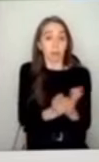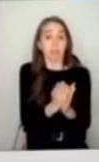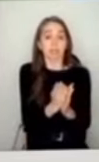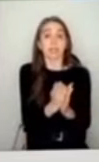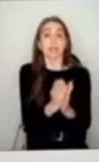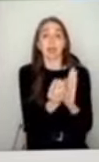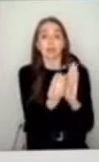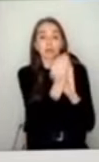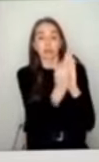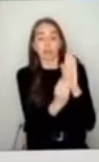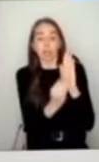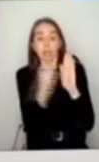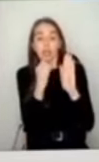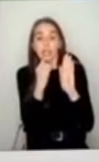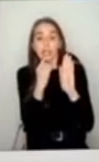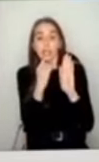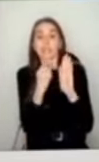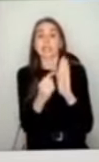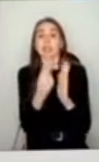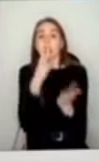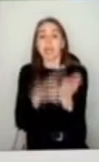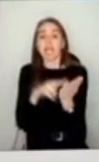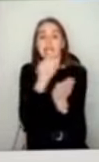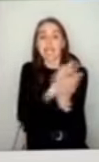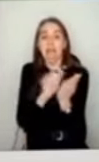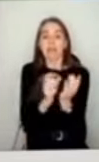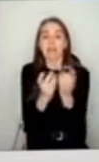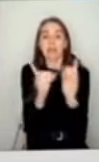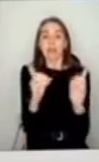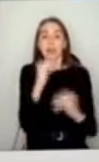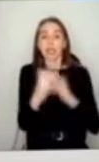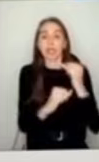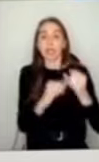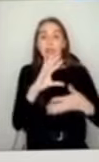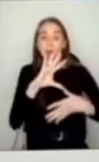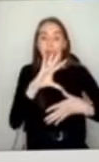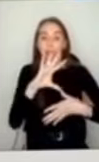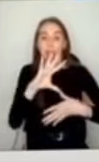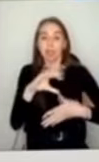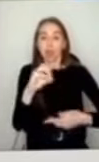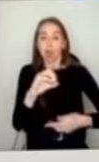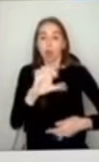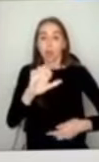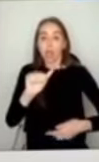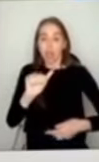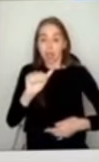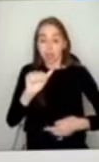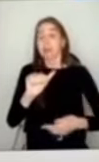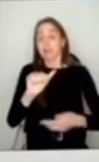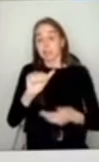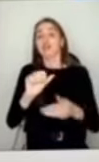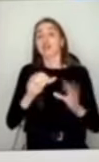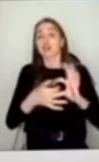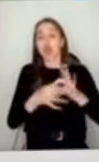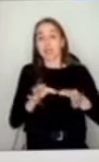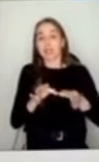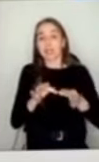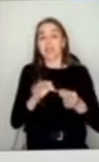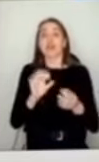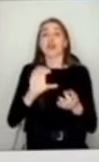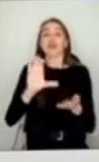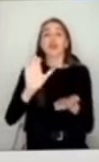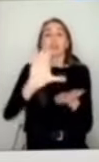Carta Democrática Interamericana de la Organización de los Estados Americanos en orden a exigir que se respeten